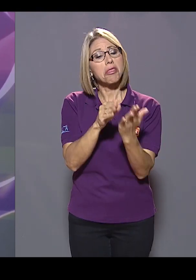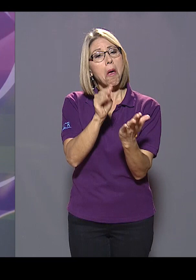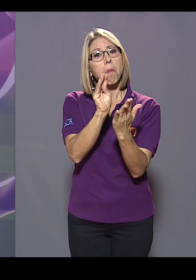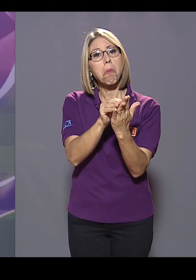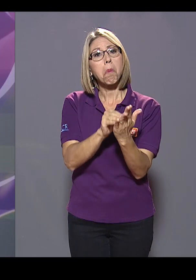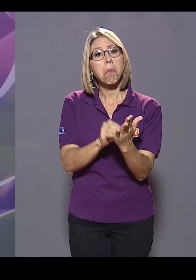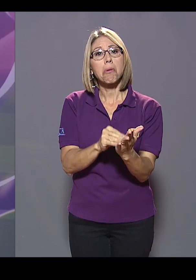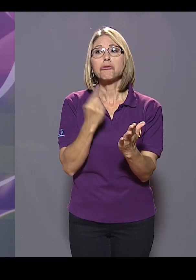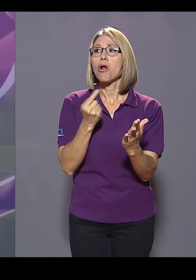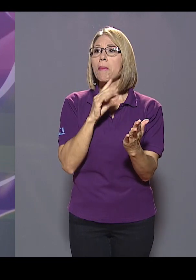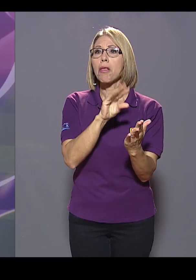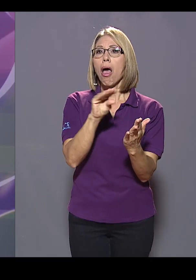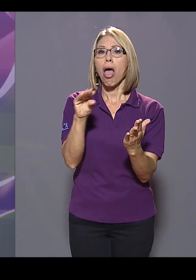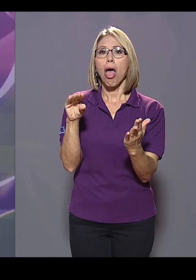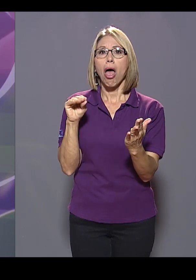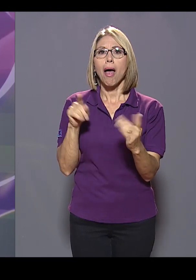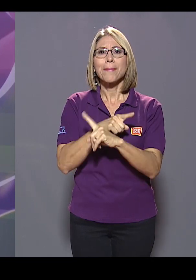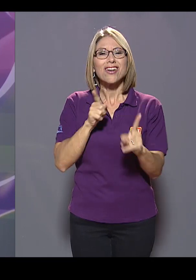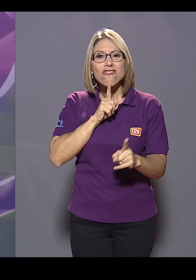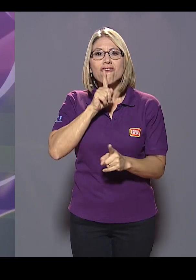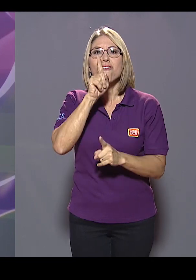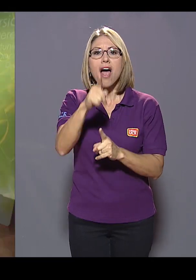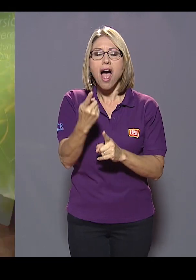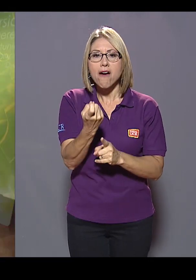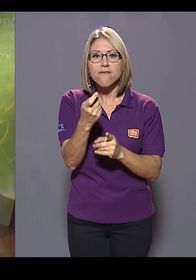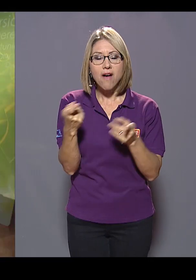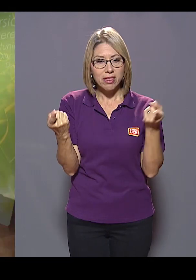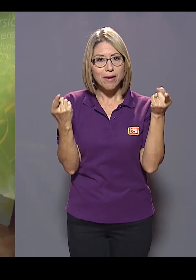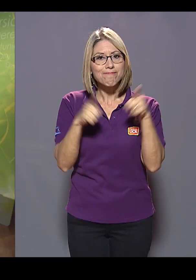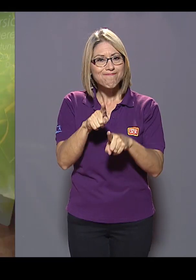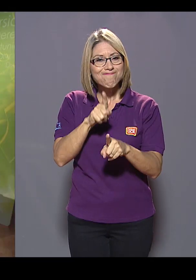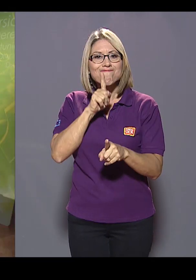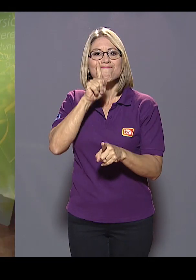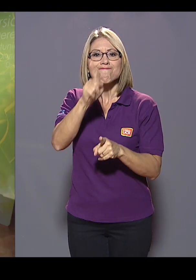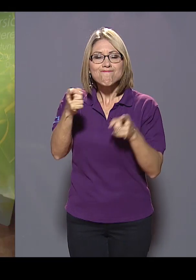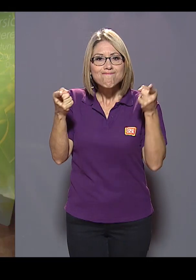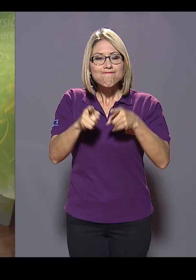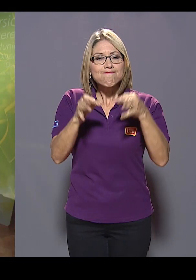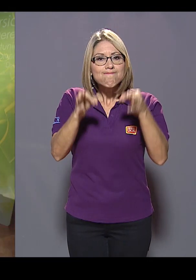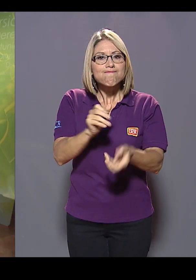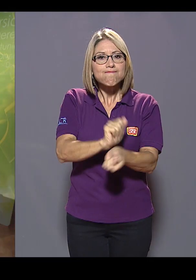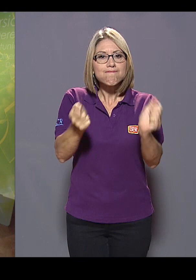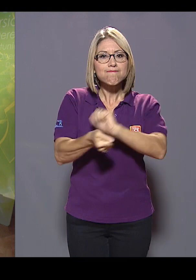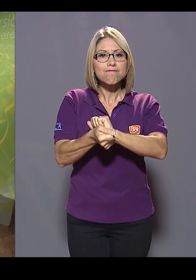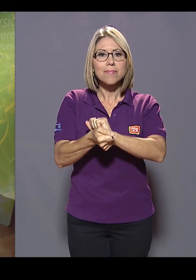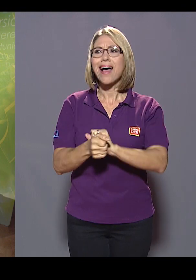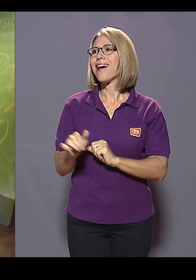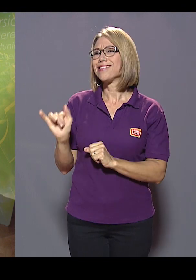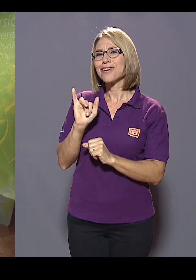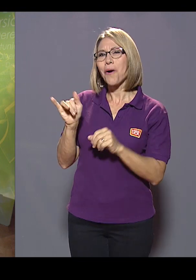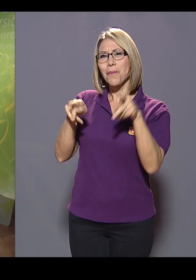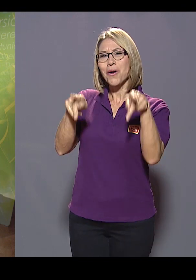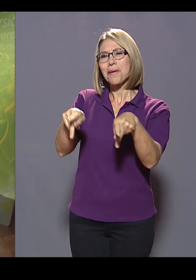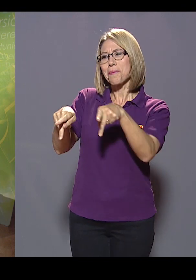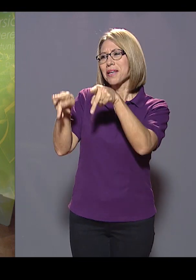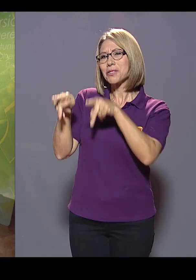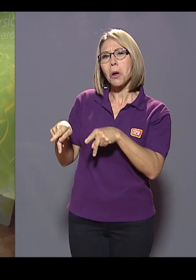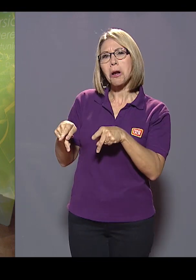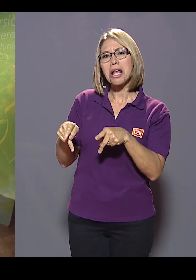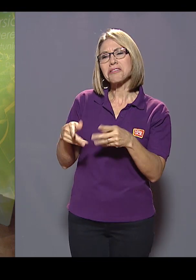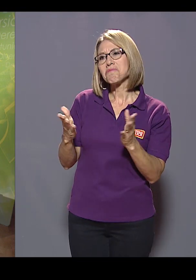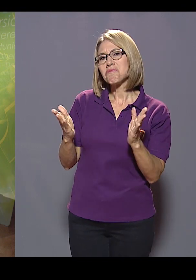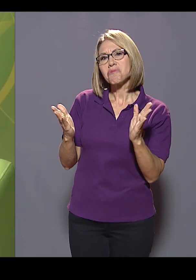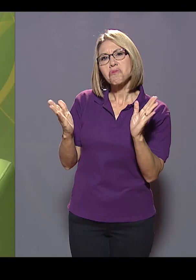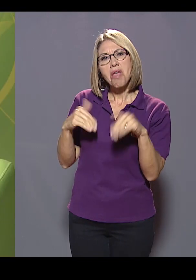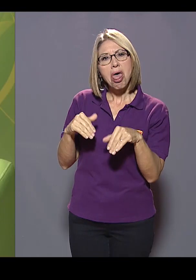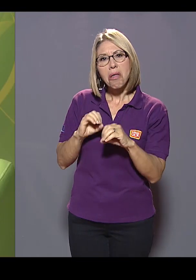en acciones concretas y cotidianas. Sí, como que las personas, por decirlo de alguna manera coloquial, como que le pierden la fe a las